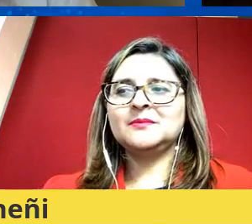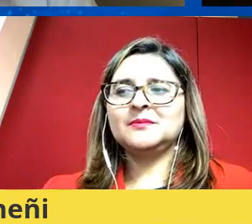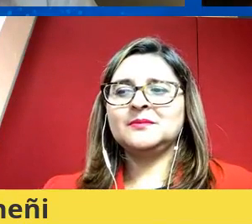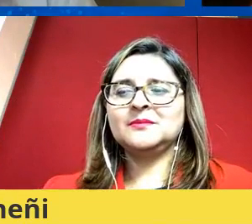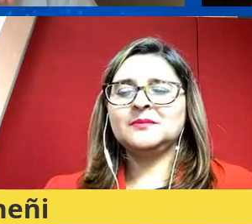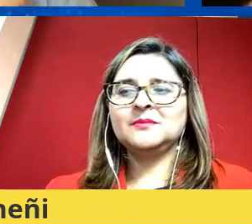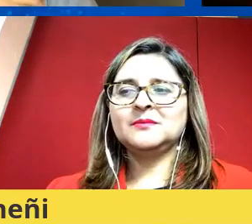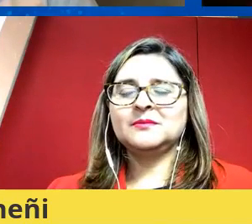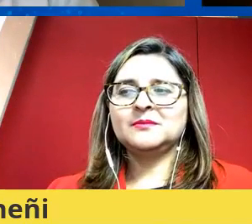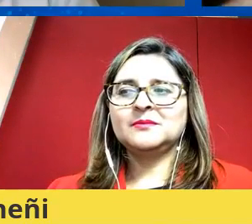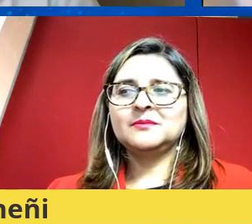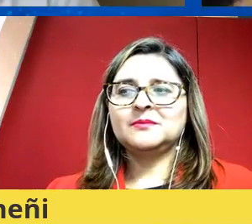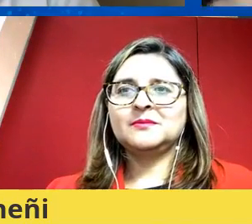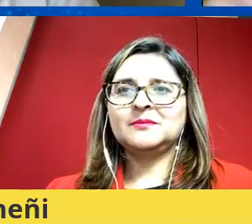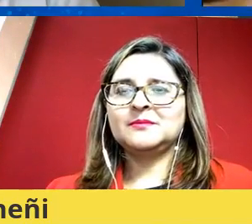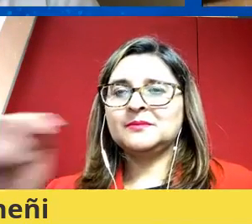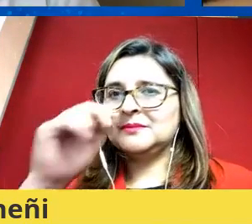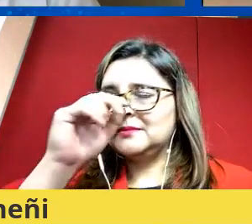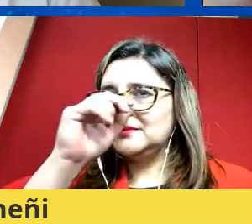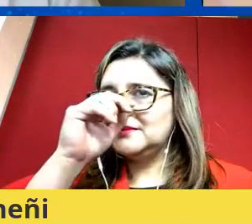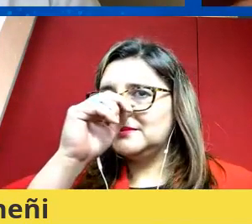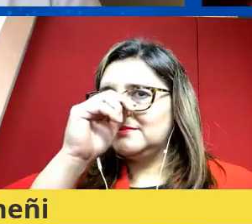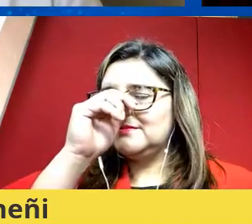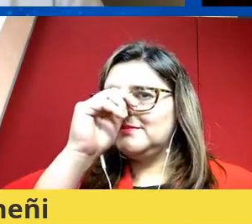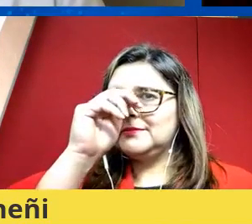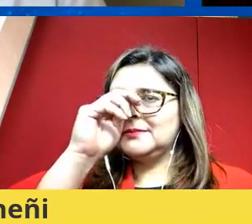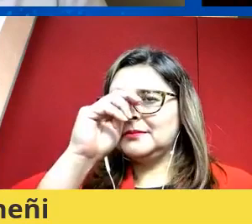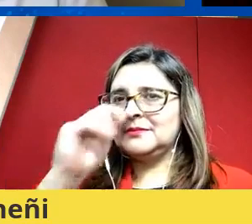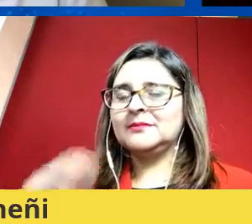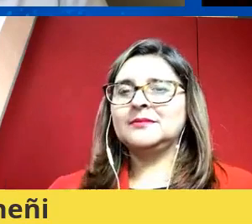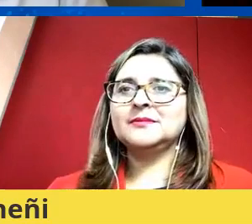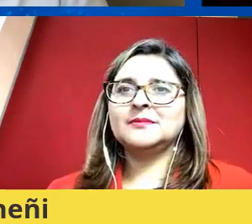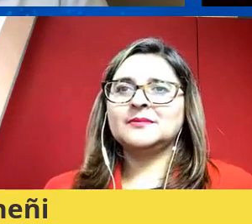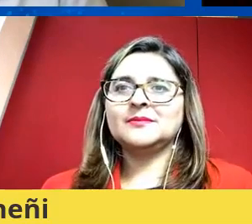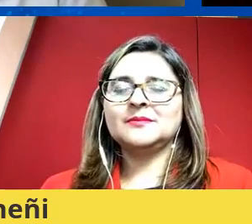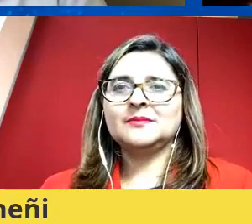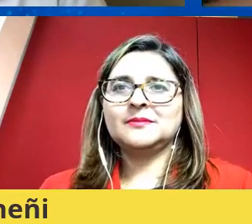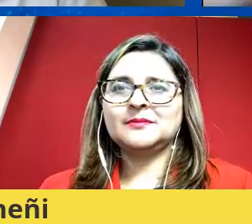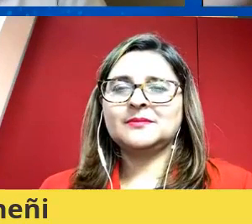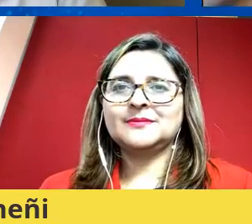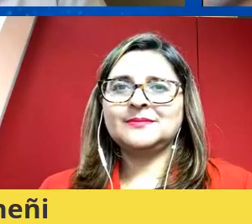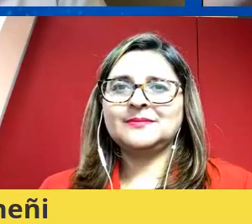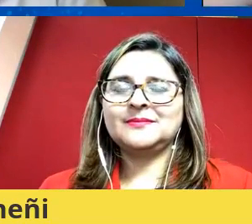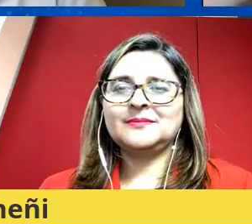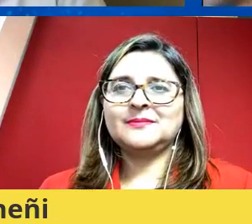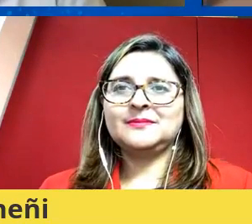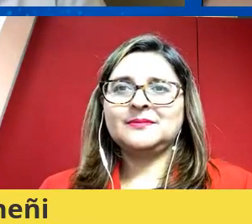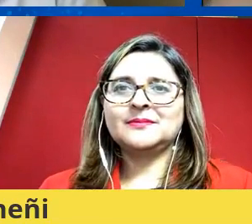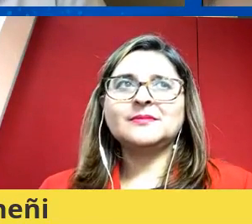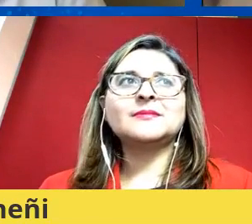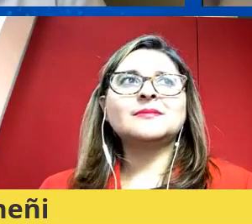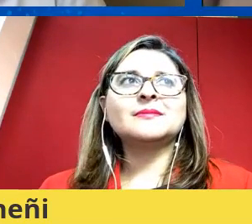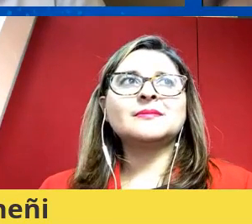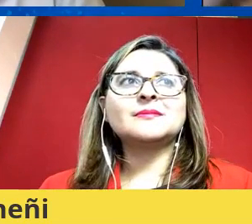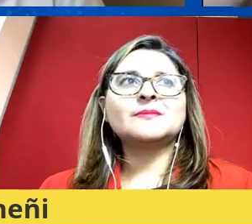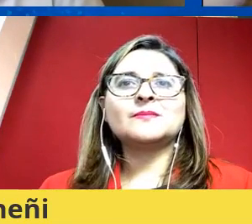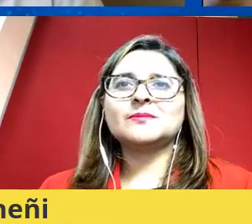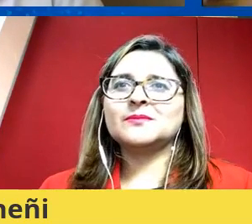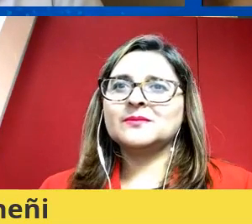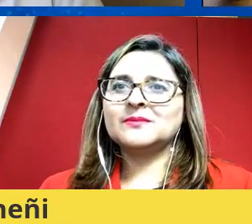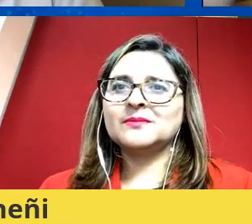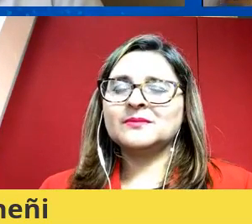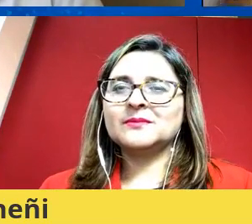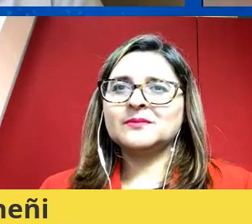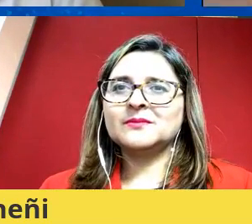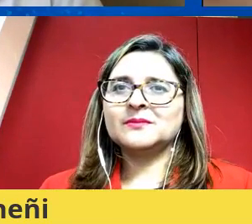del presidente que toque, y después partamos de nuevo de cero. No, tiene que haber una intención de que queremos llegar a un norte